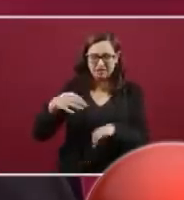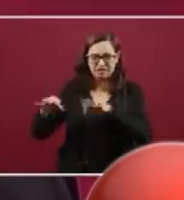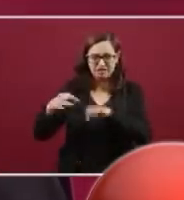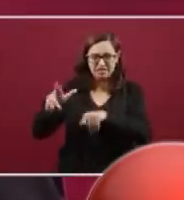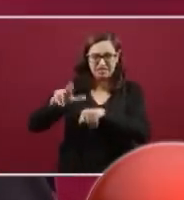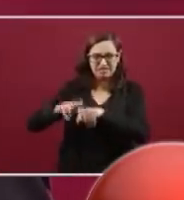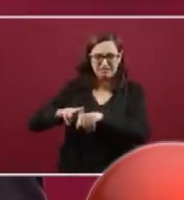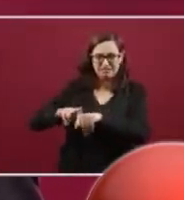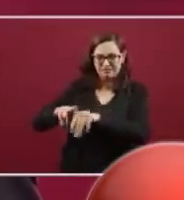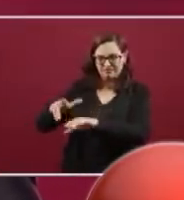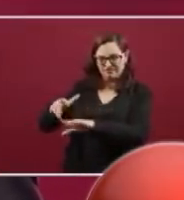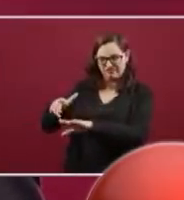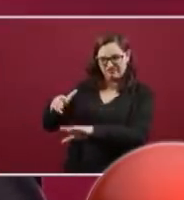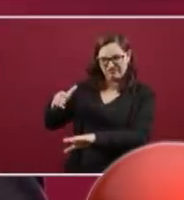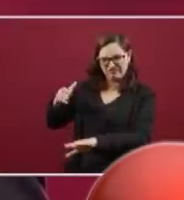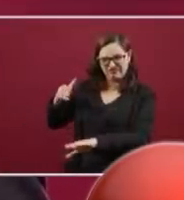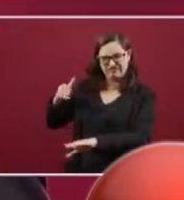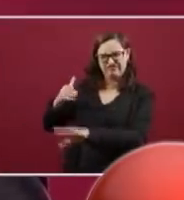buscaron cambiar la fecha.